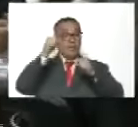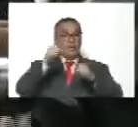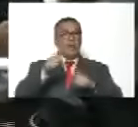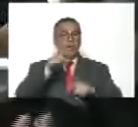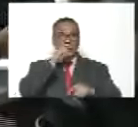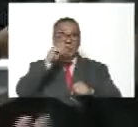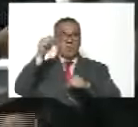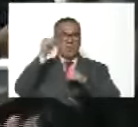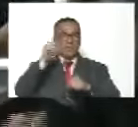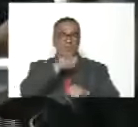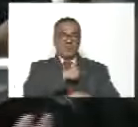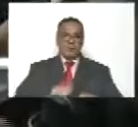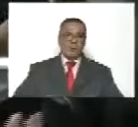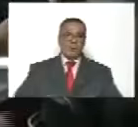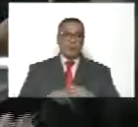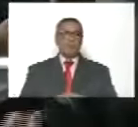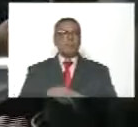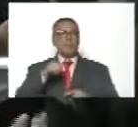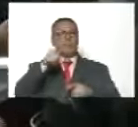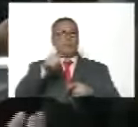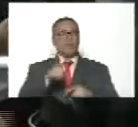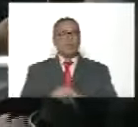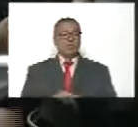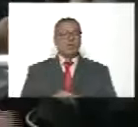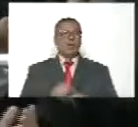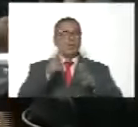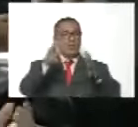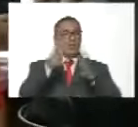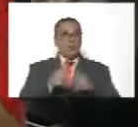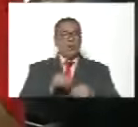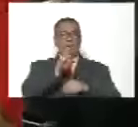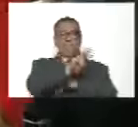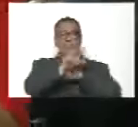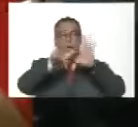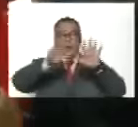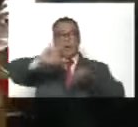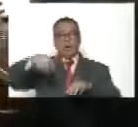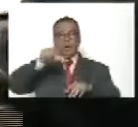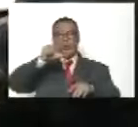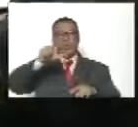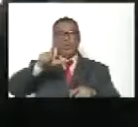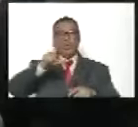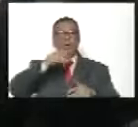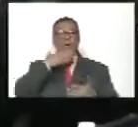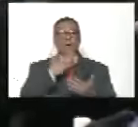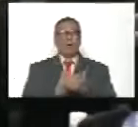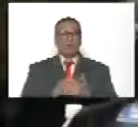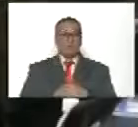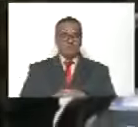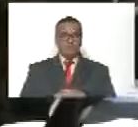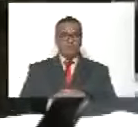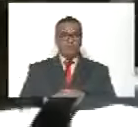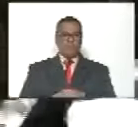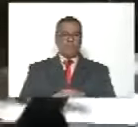presidente Nicolás Maduro! ¡Y que viva la victoria del 28 de julio! Gracias.